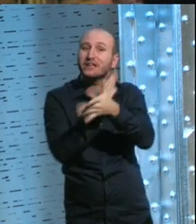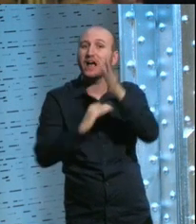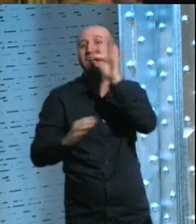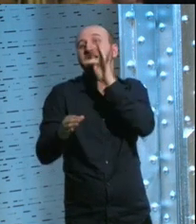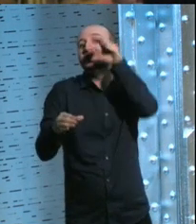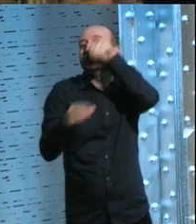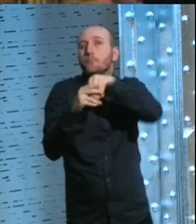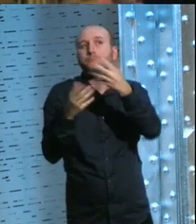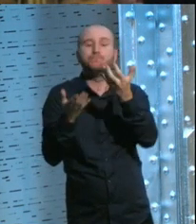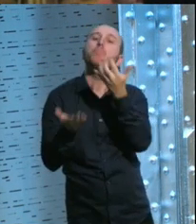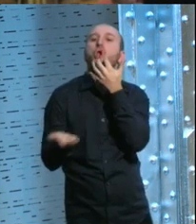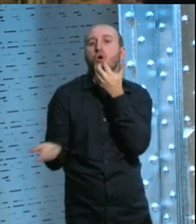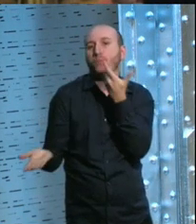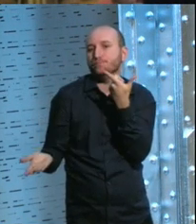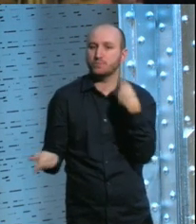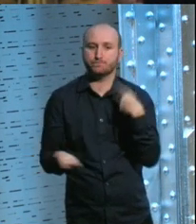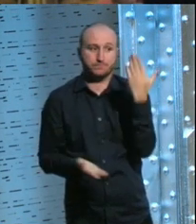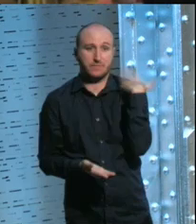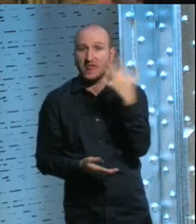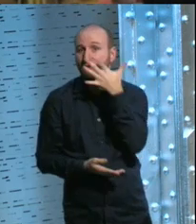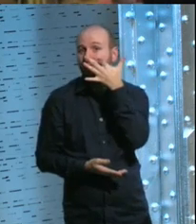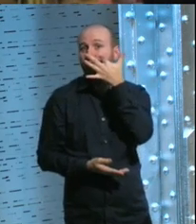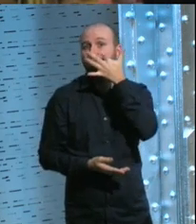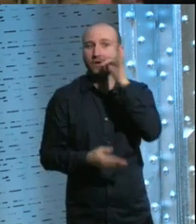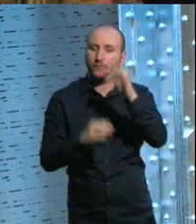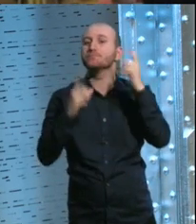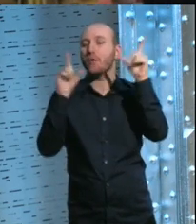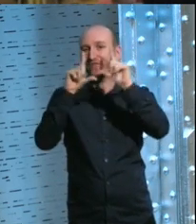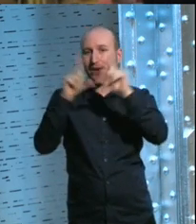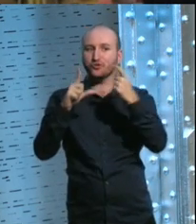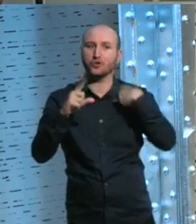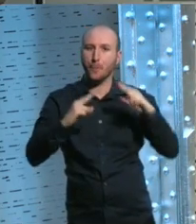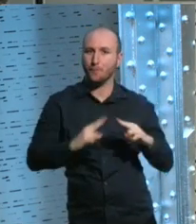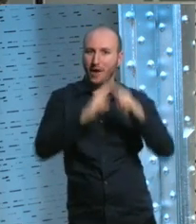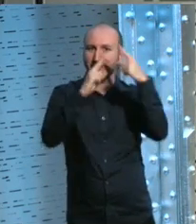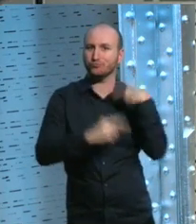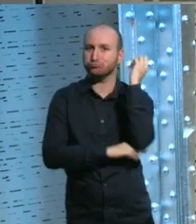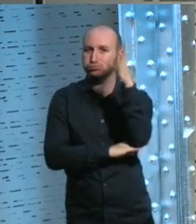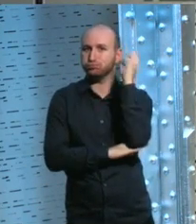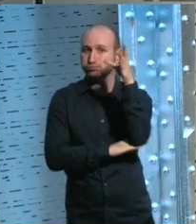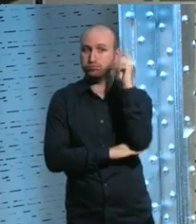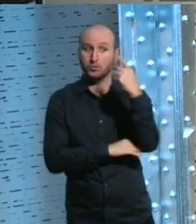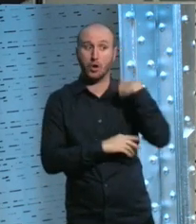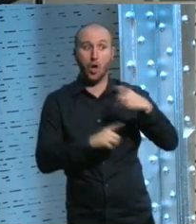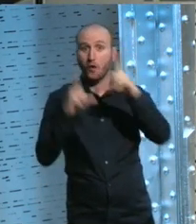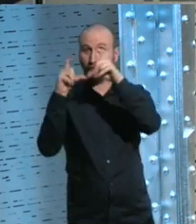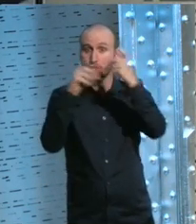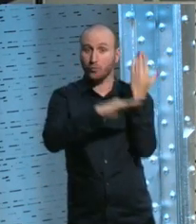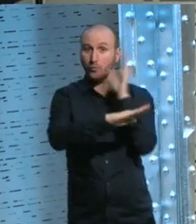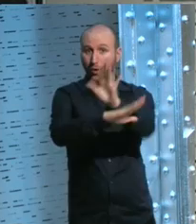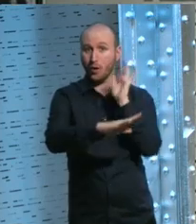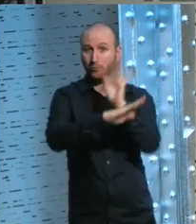empresa. Por ejemplo, yo acabo de dar una conferencia en France Televisión en París. Cuando les mostré esas fotos, todos